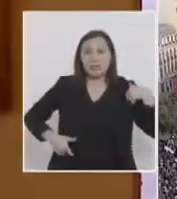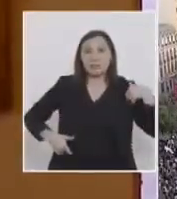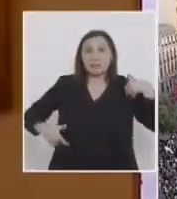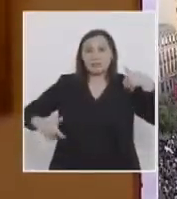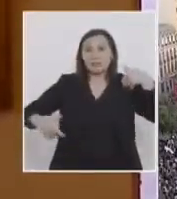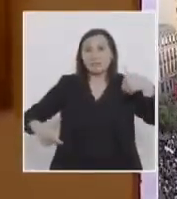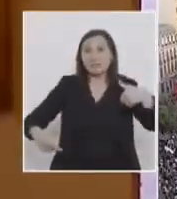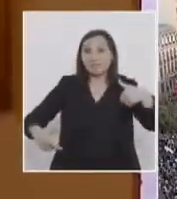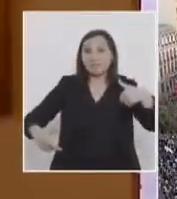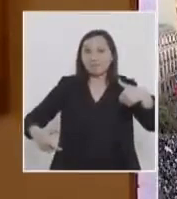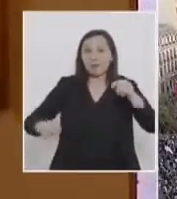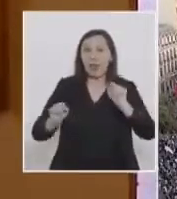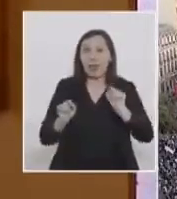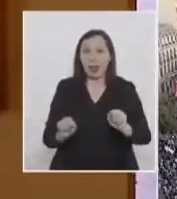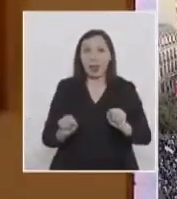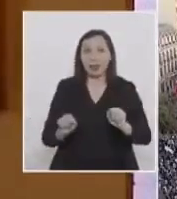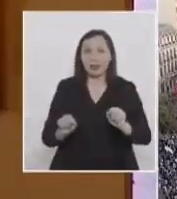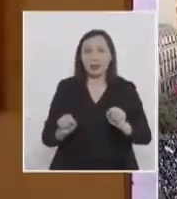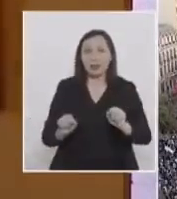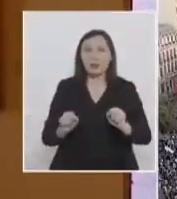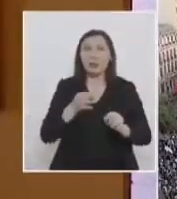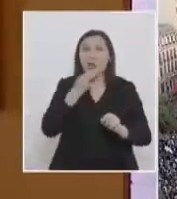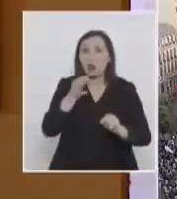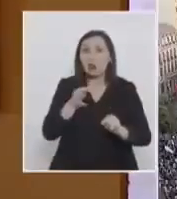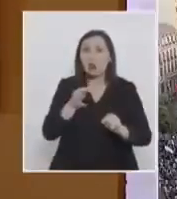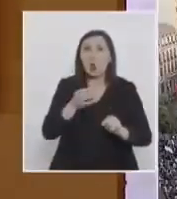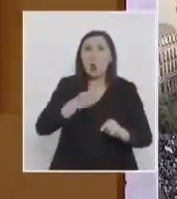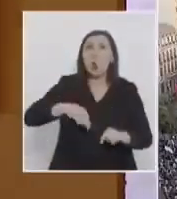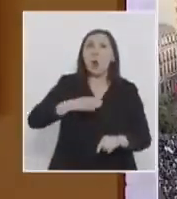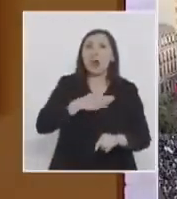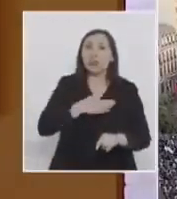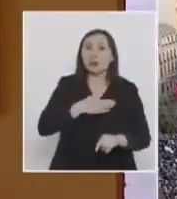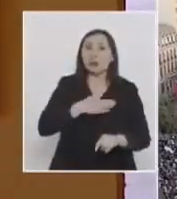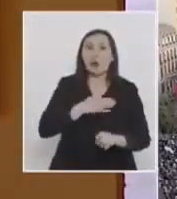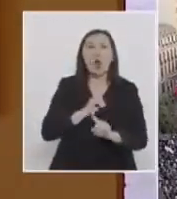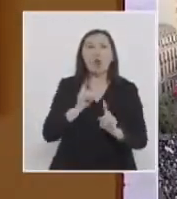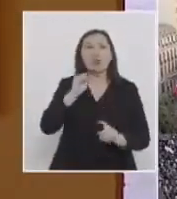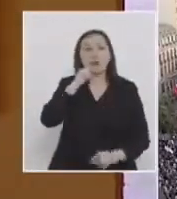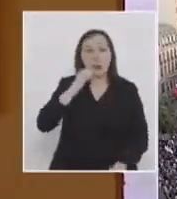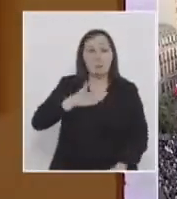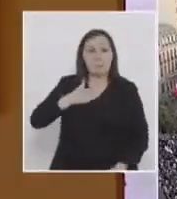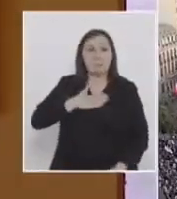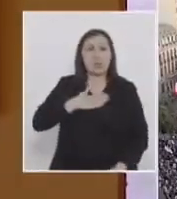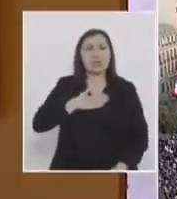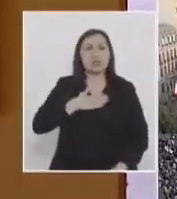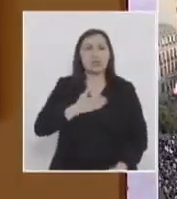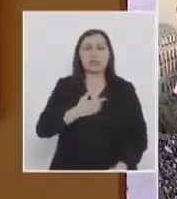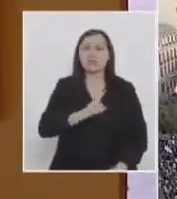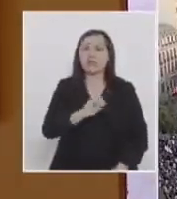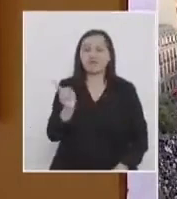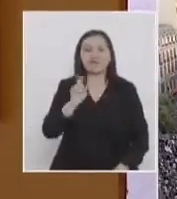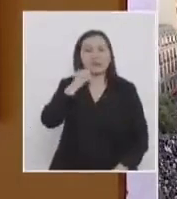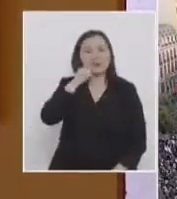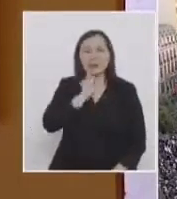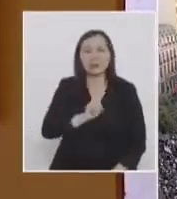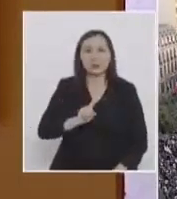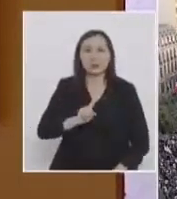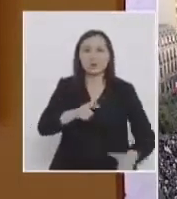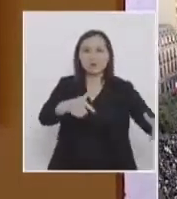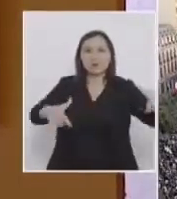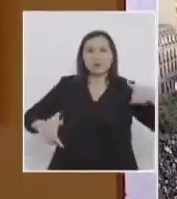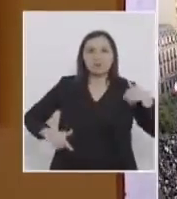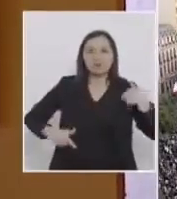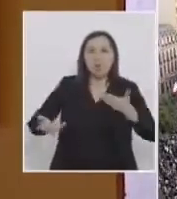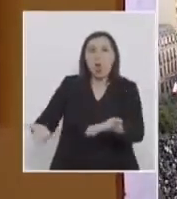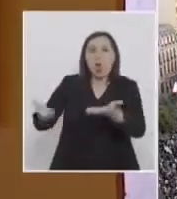mandato, y hablo en plural porque esto no es algo individual, esto no se trata de mí, esto se trata del mandato que el